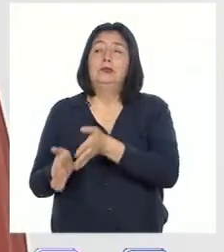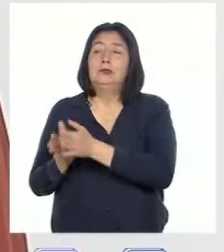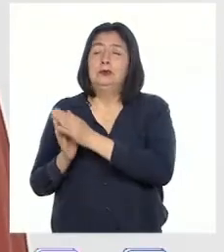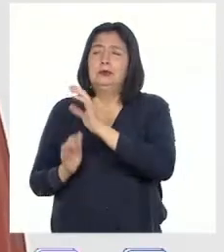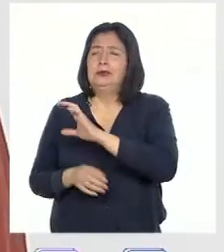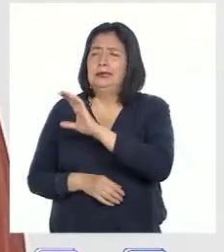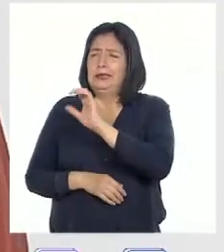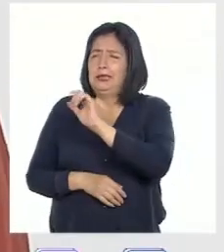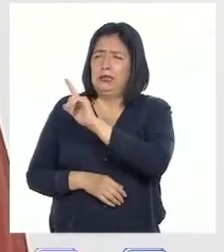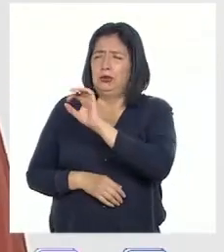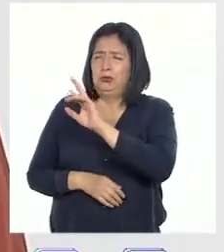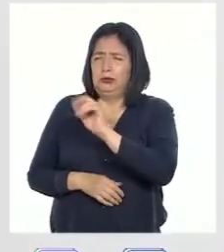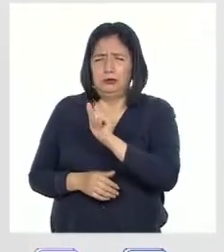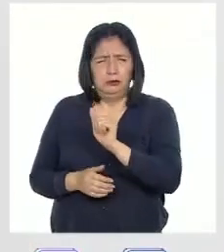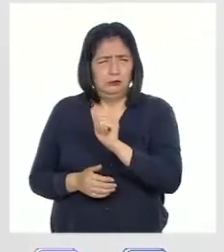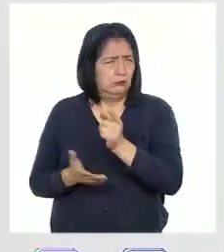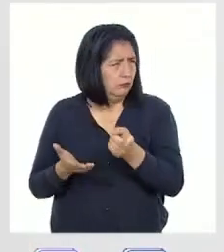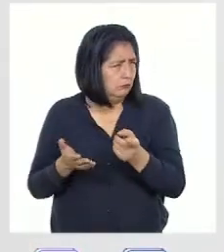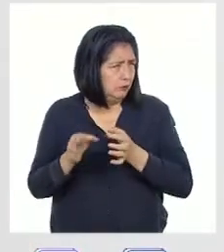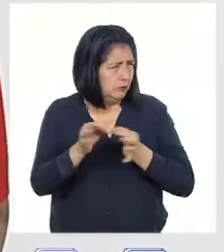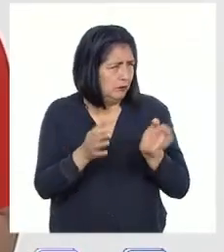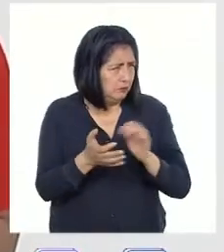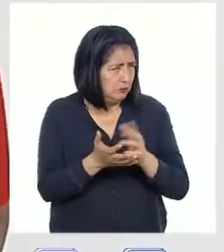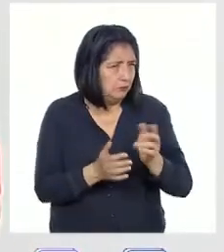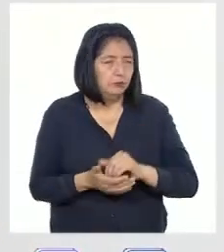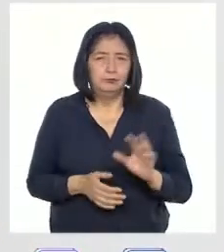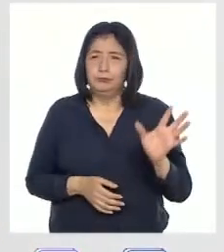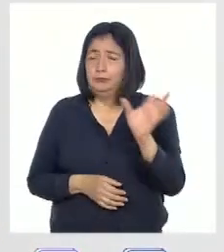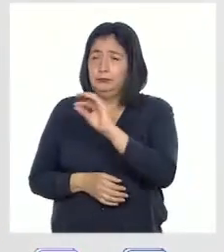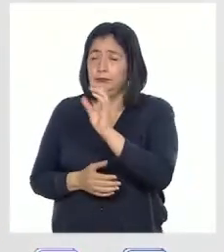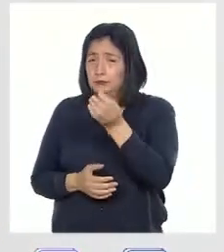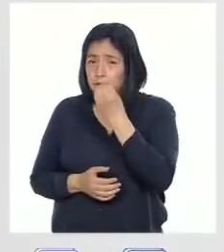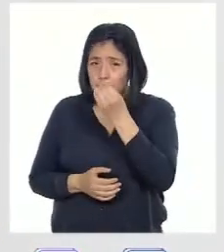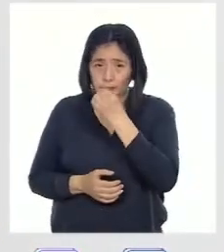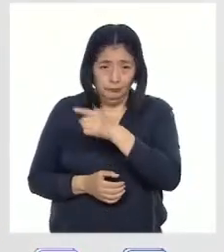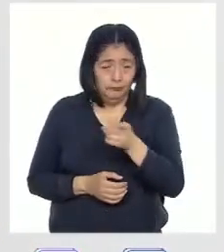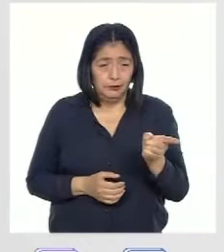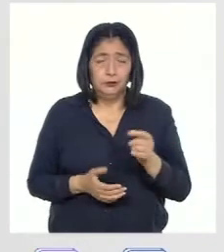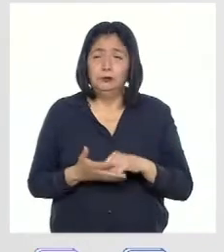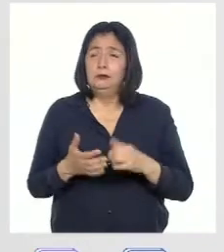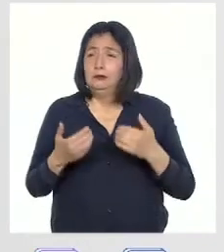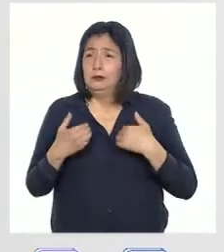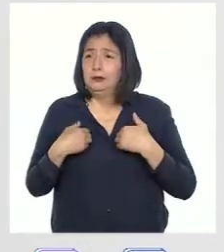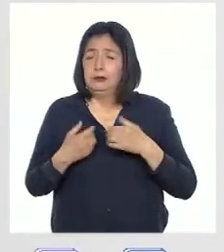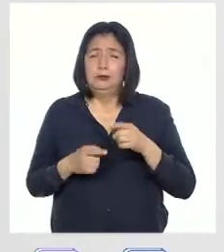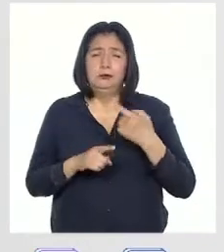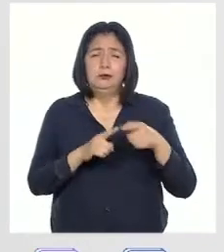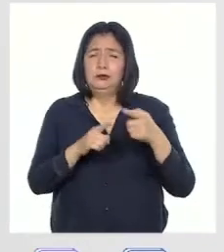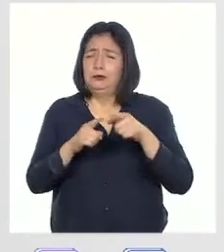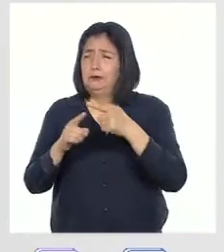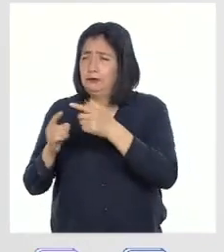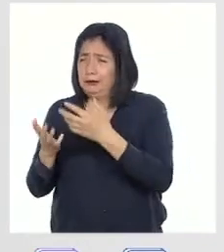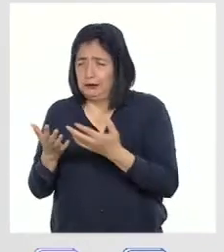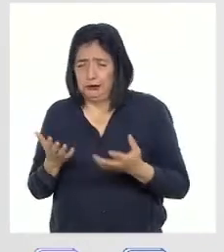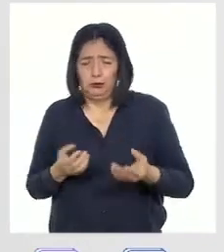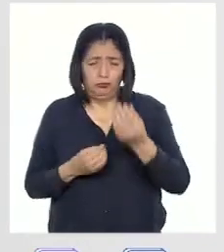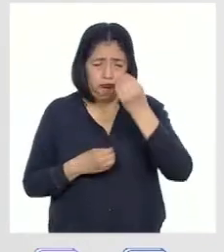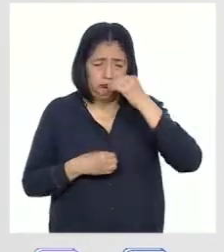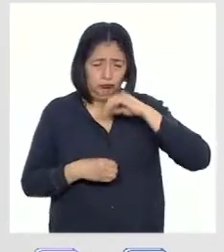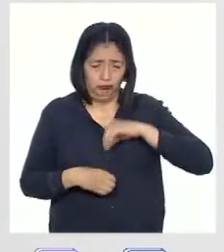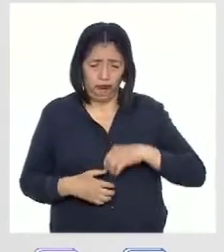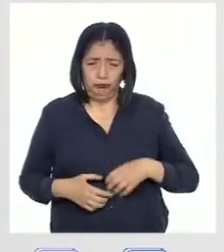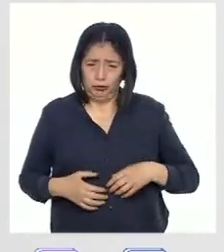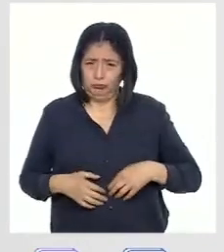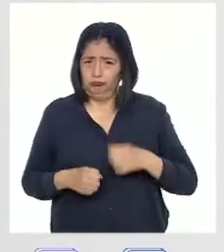¿Nos explicas un poco más? Claro. De todos los alimentos que consumimos, obtenemos una serie de sustancias para que funcione